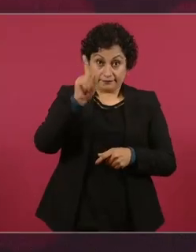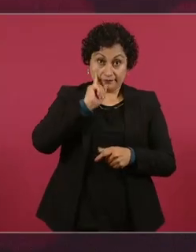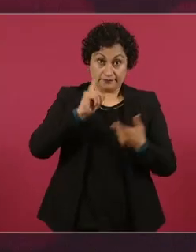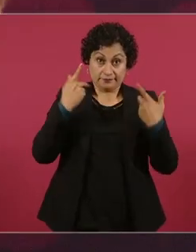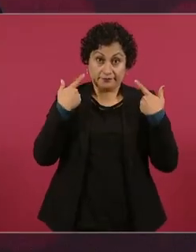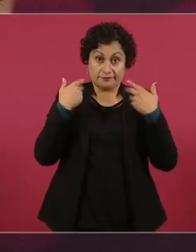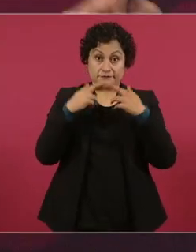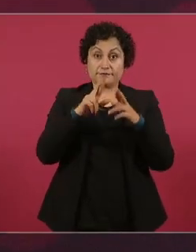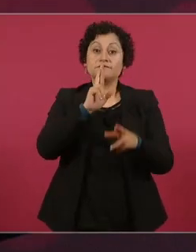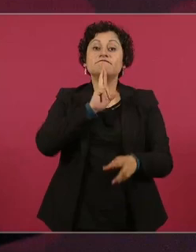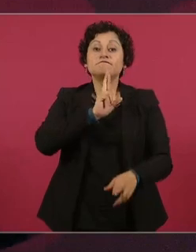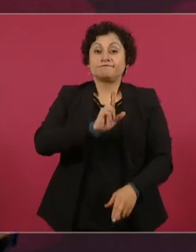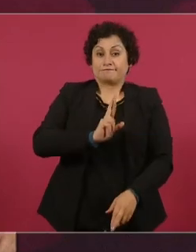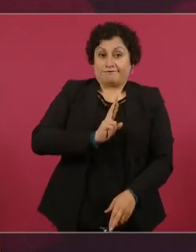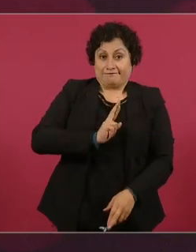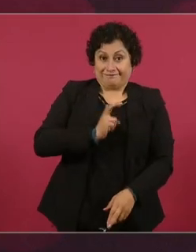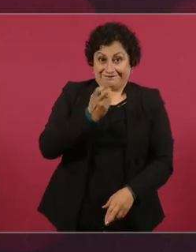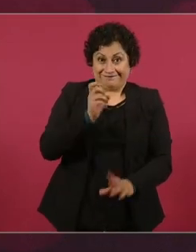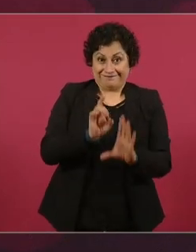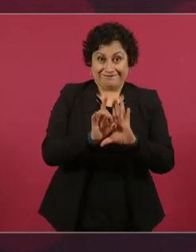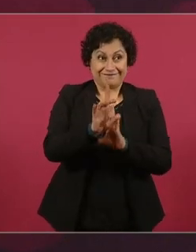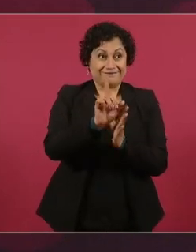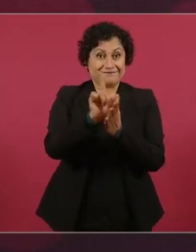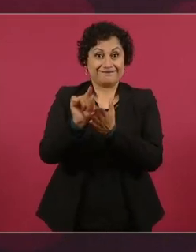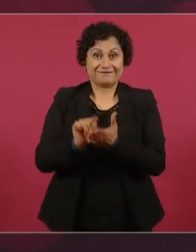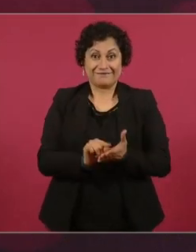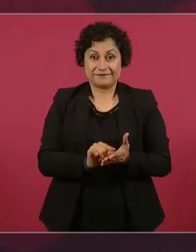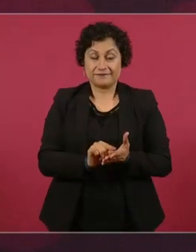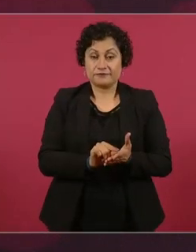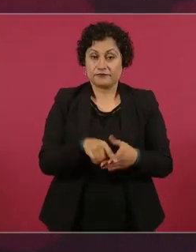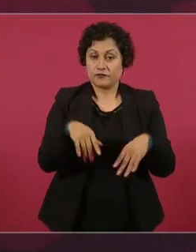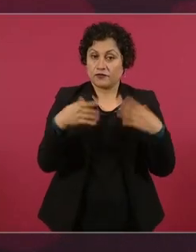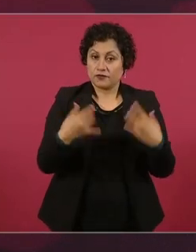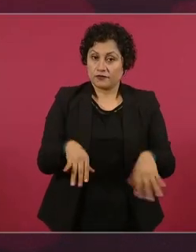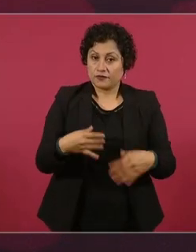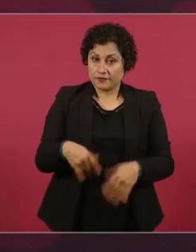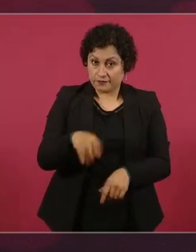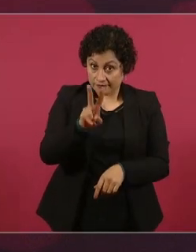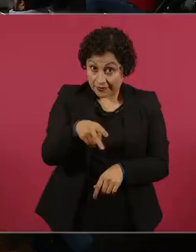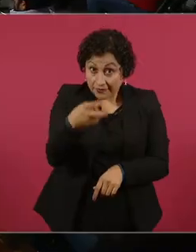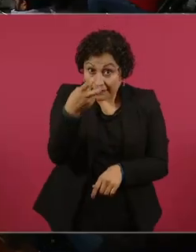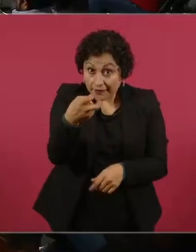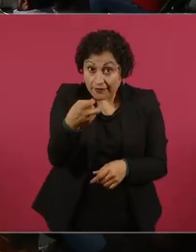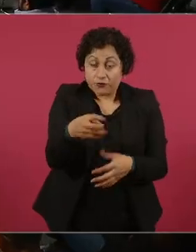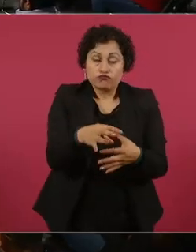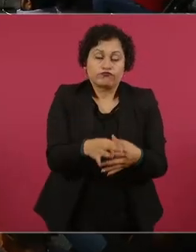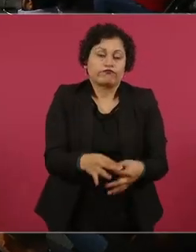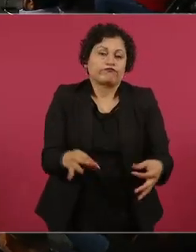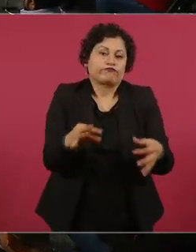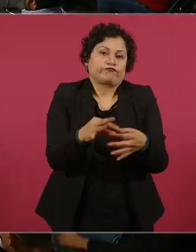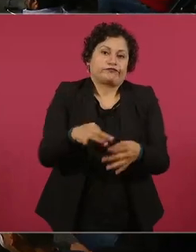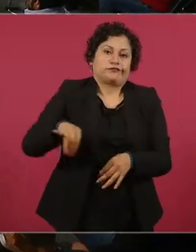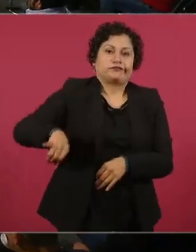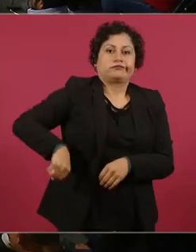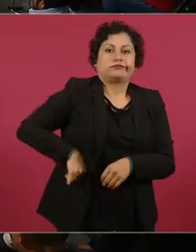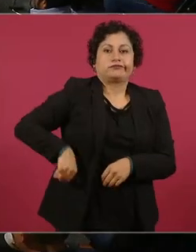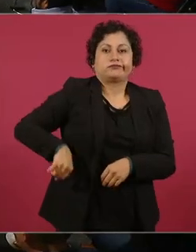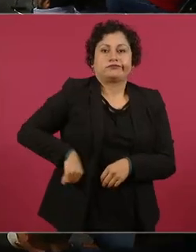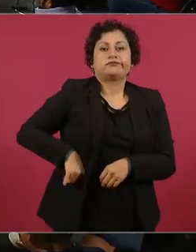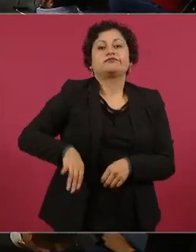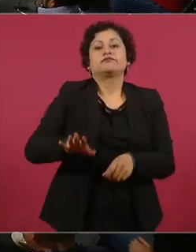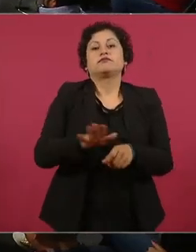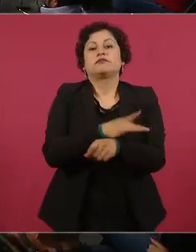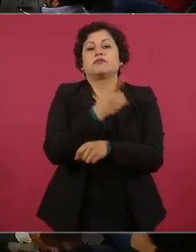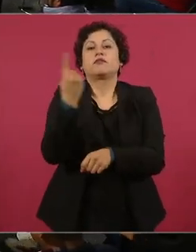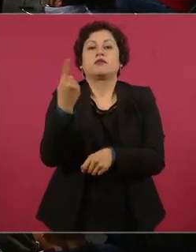De repente lo encuentran porque